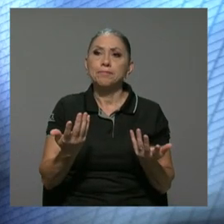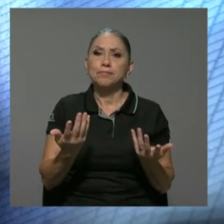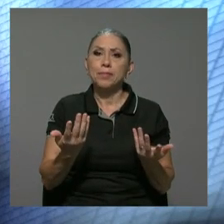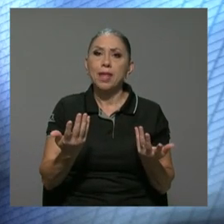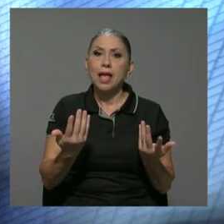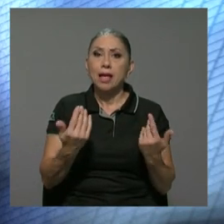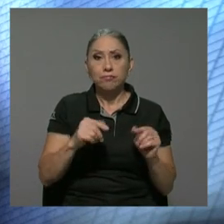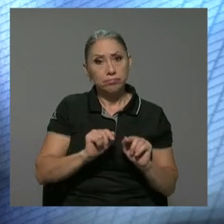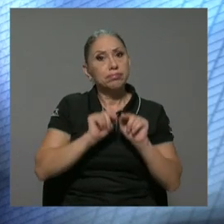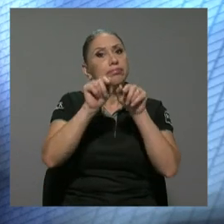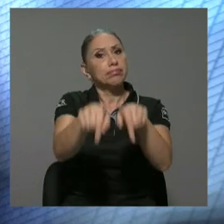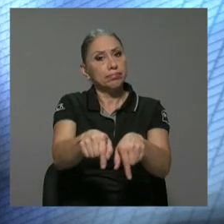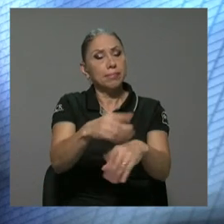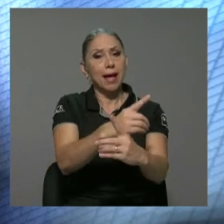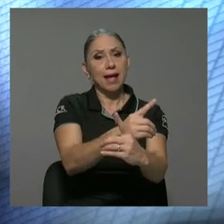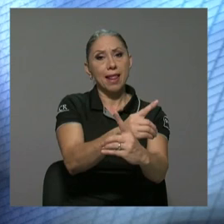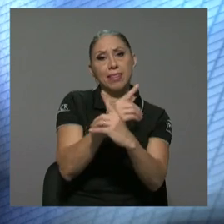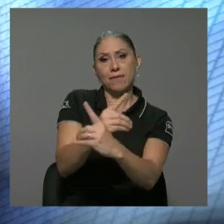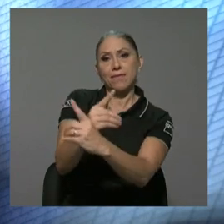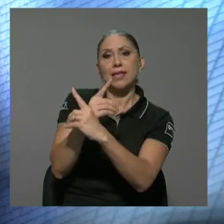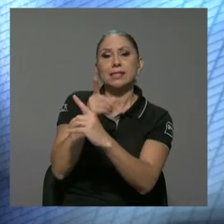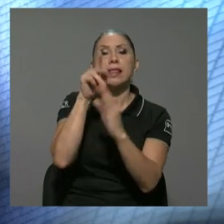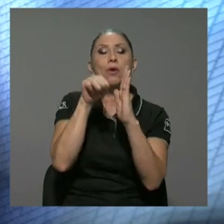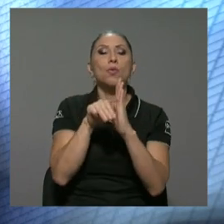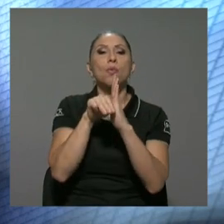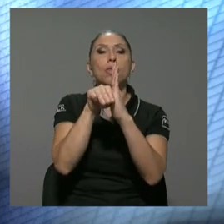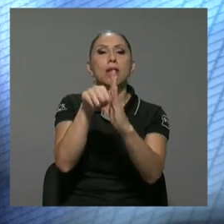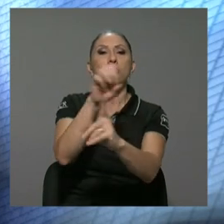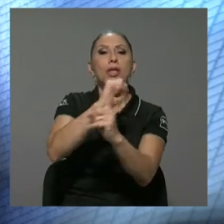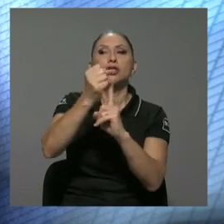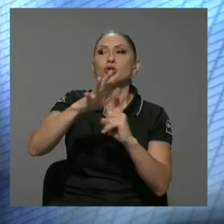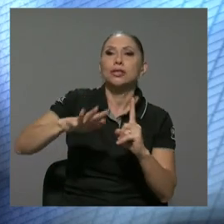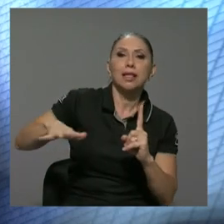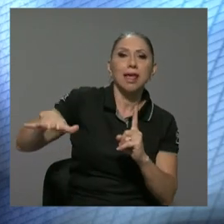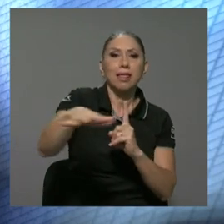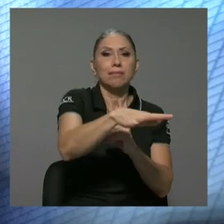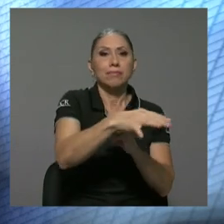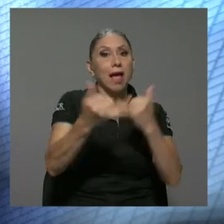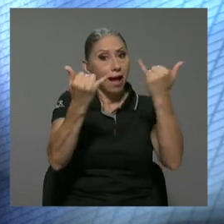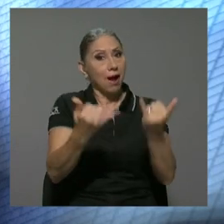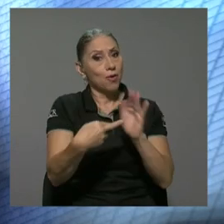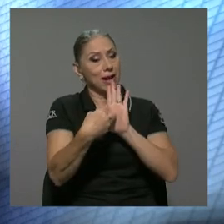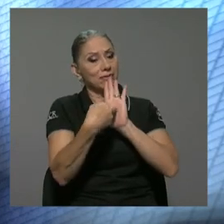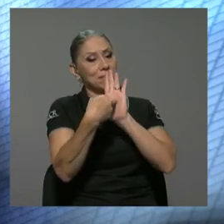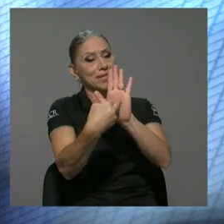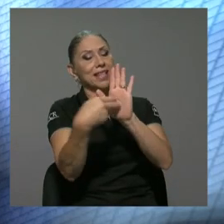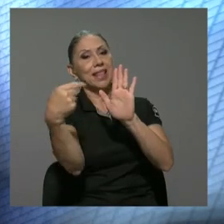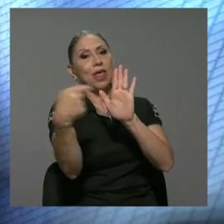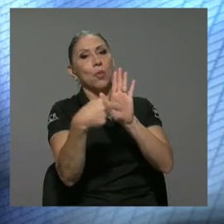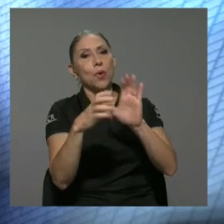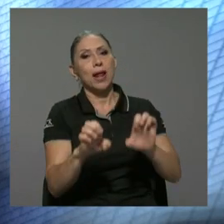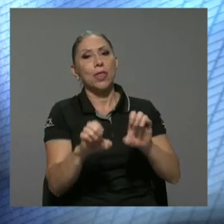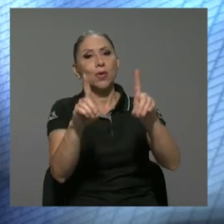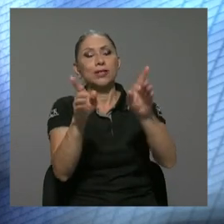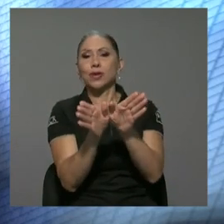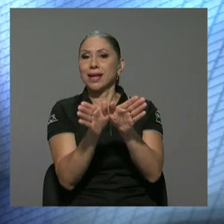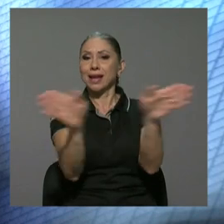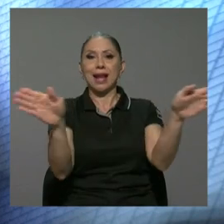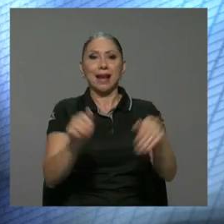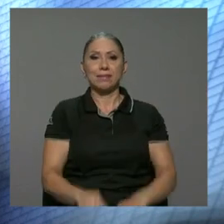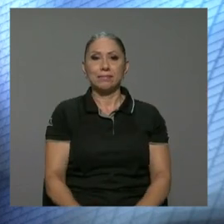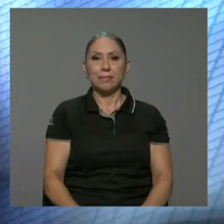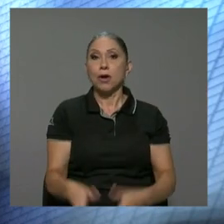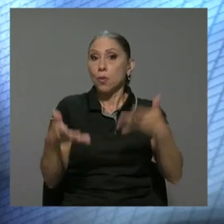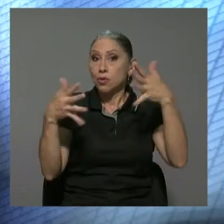a la defensa de un modelo de sociedad, en esta vez representado por la educación en general, ¿verdad? Y bien lo han